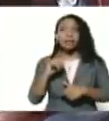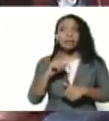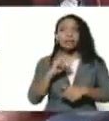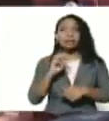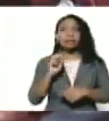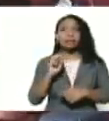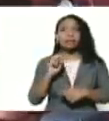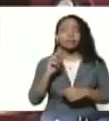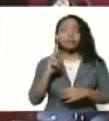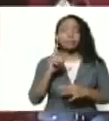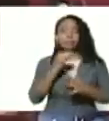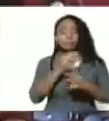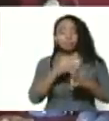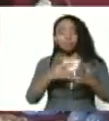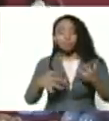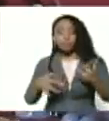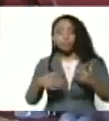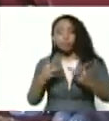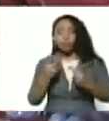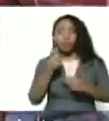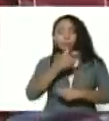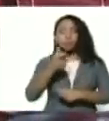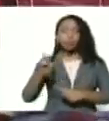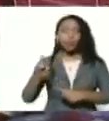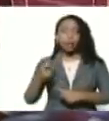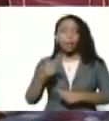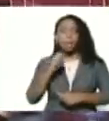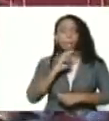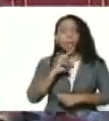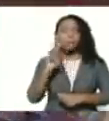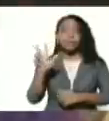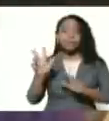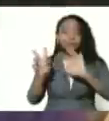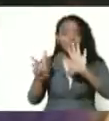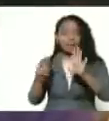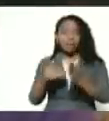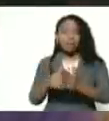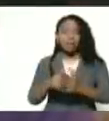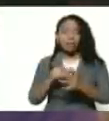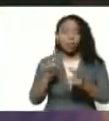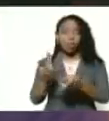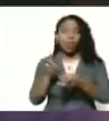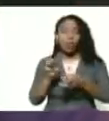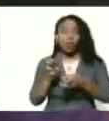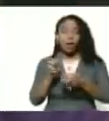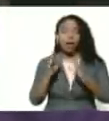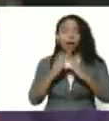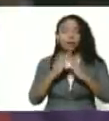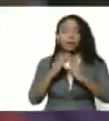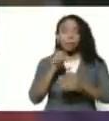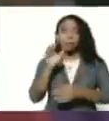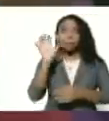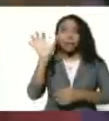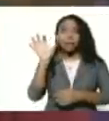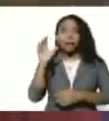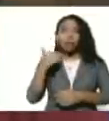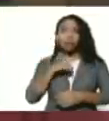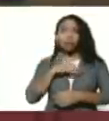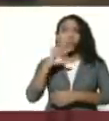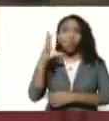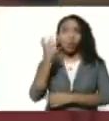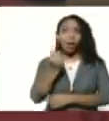42.734 habitantes, de los cuales 27.300 aproximadamente cobran nuestro beneficio de Hogares de la Patria. Hemos